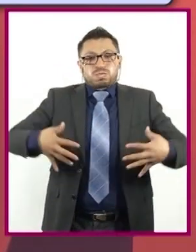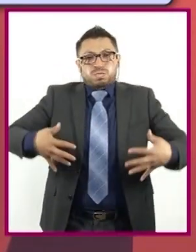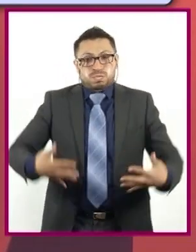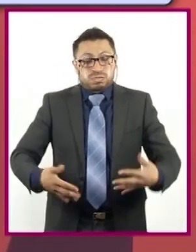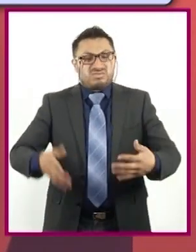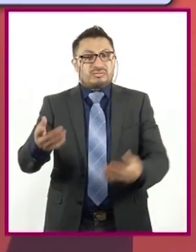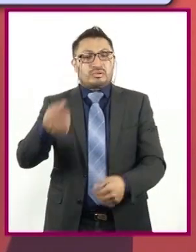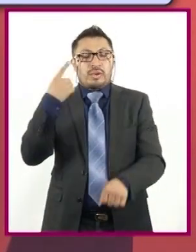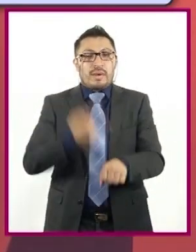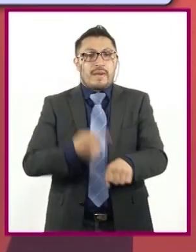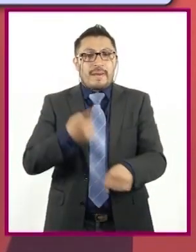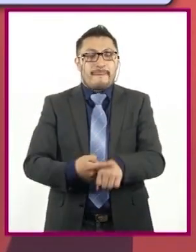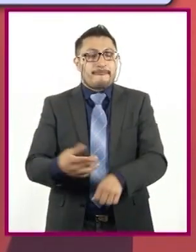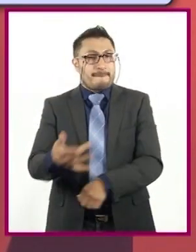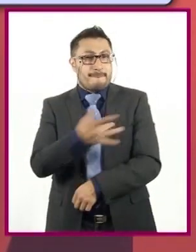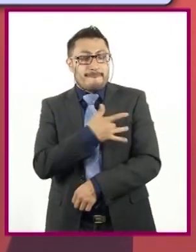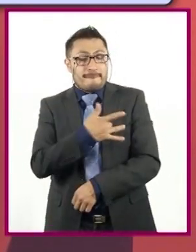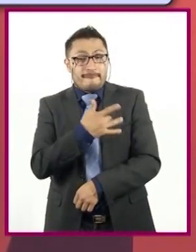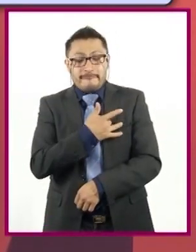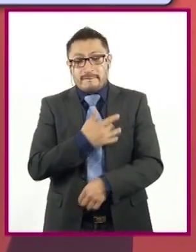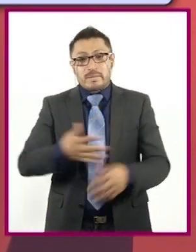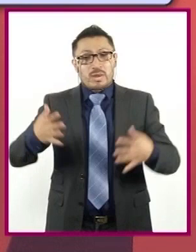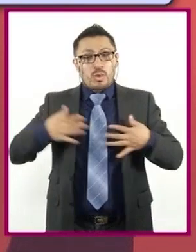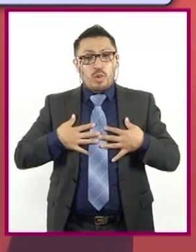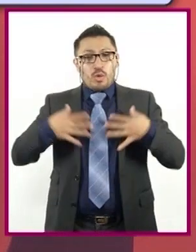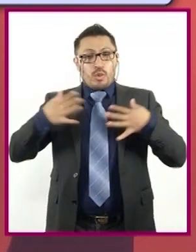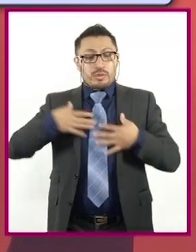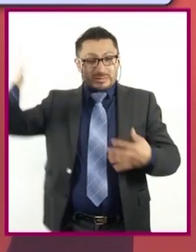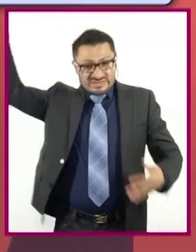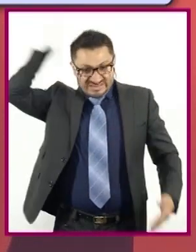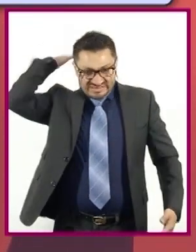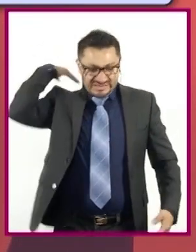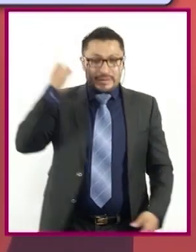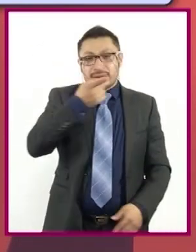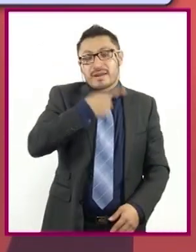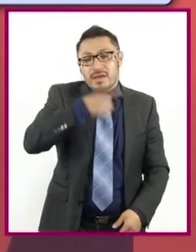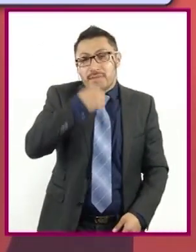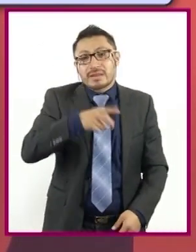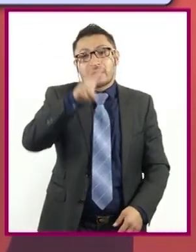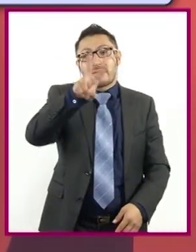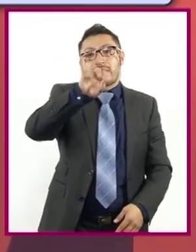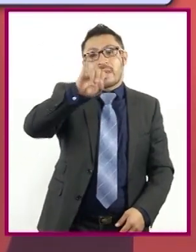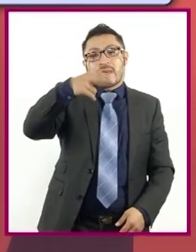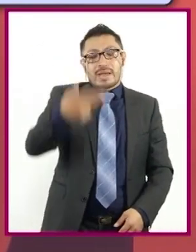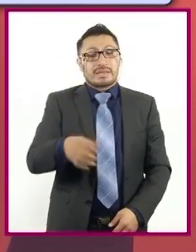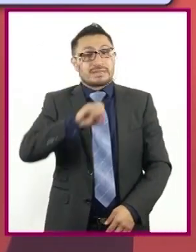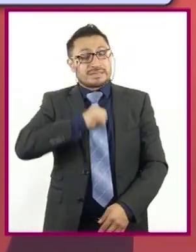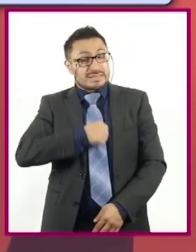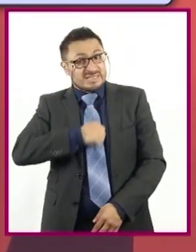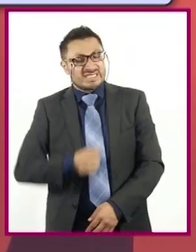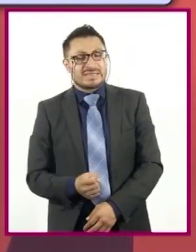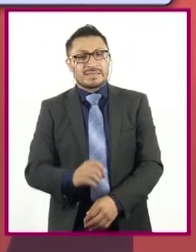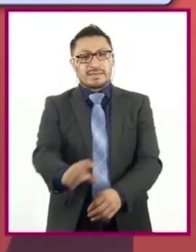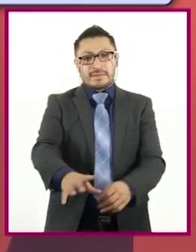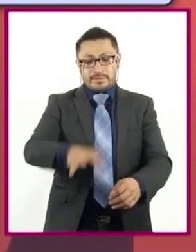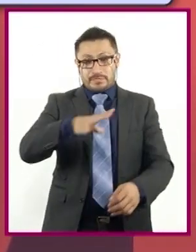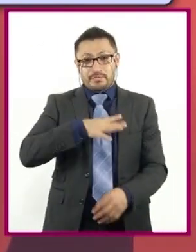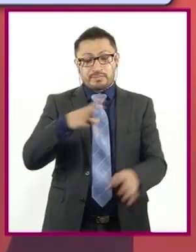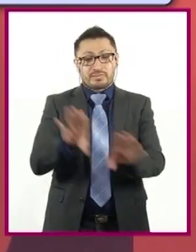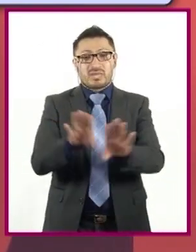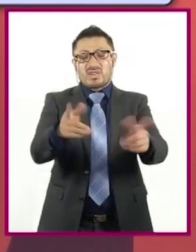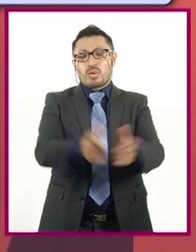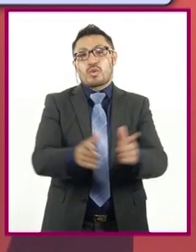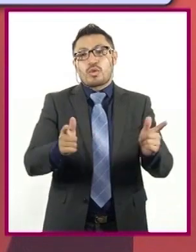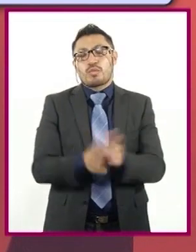enfermedades cardiovasculares y pulmonares como la diabetes o el VIH-Sida, constituyen el segmento poblacional más